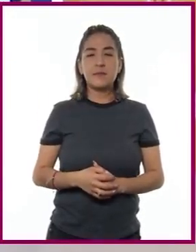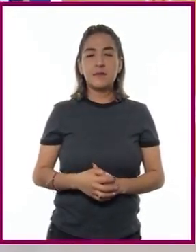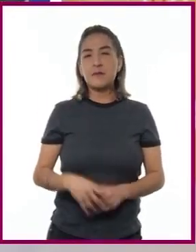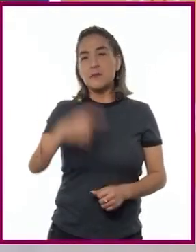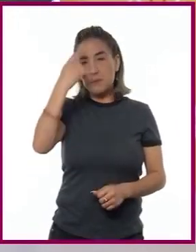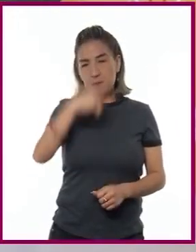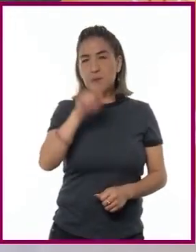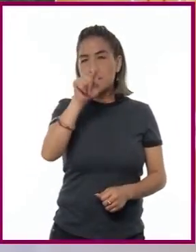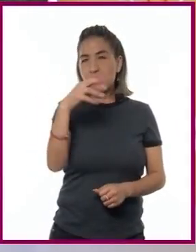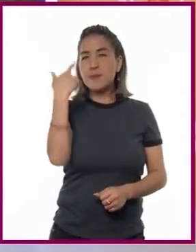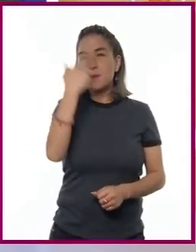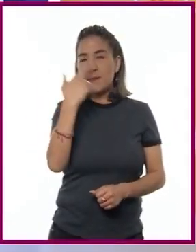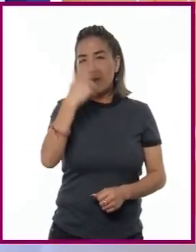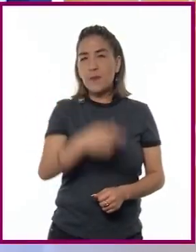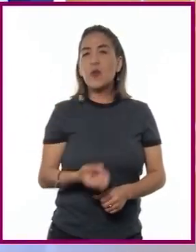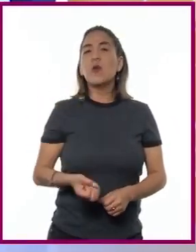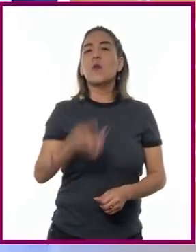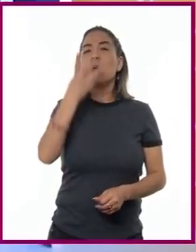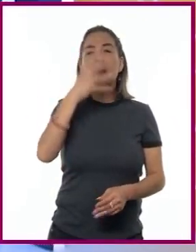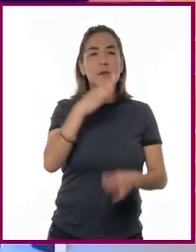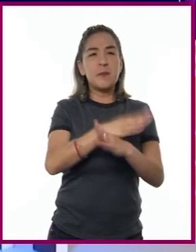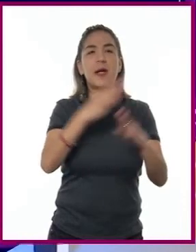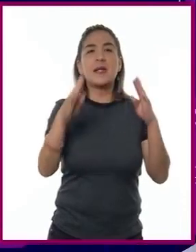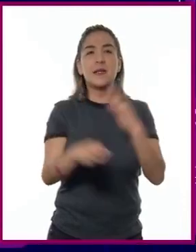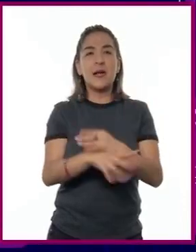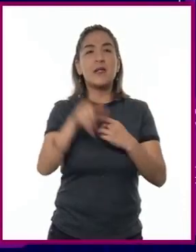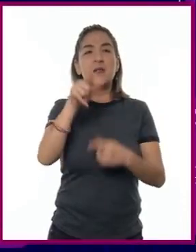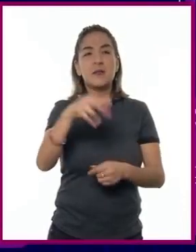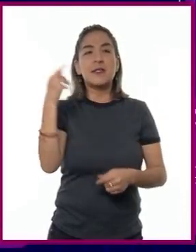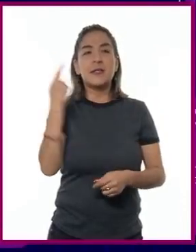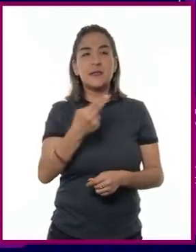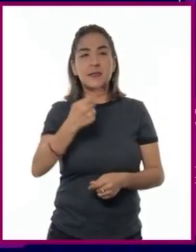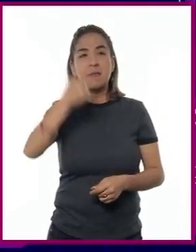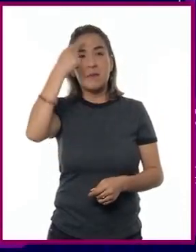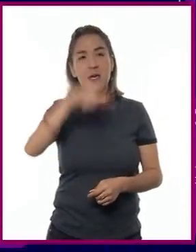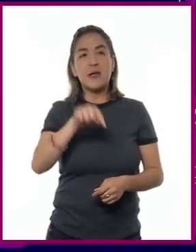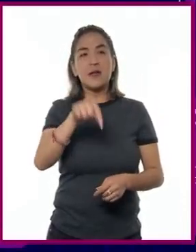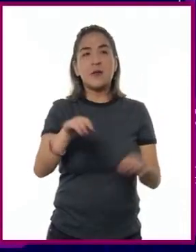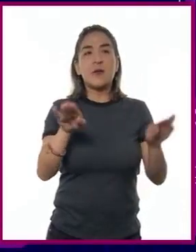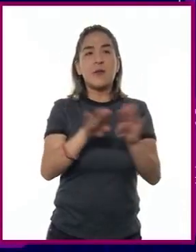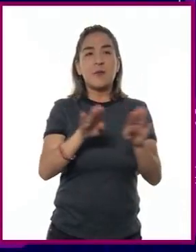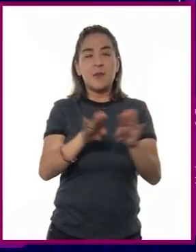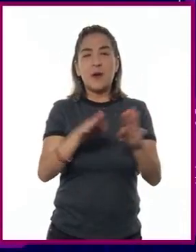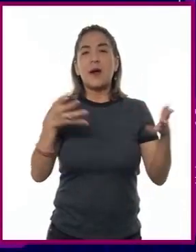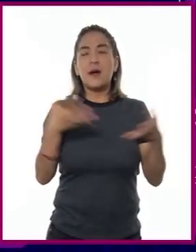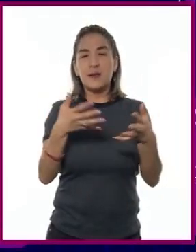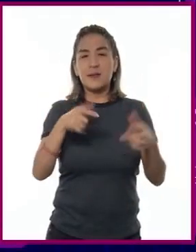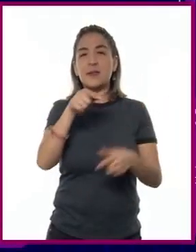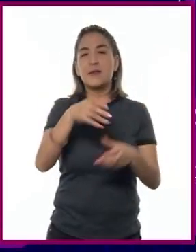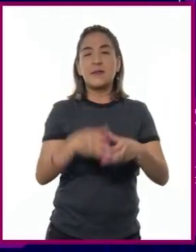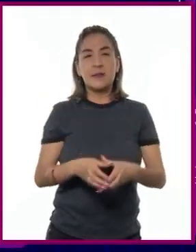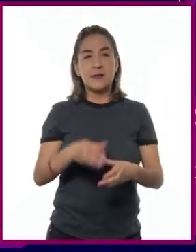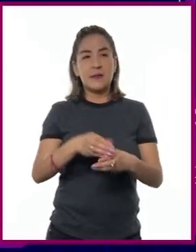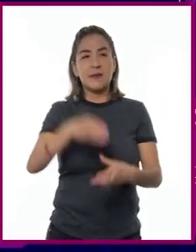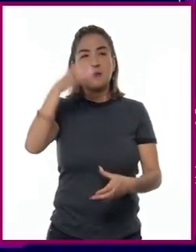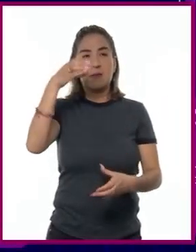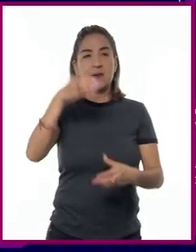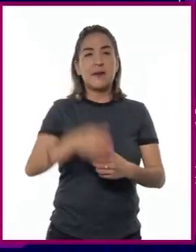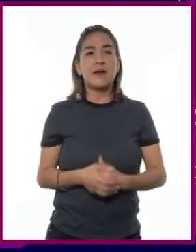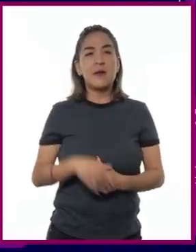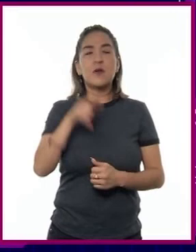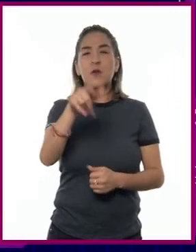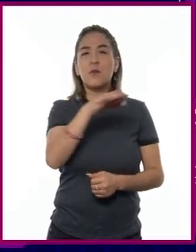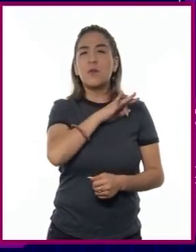Para averiguar la cantidad de material que se requiere para construir una base del cilindro, se